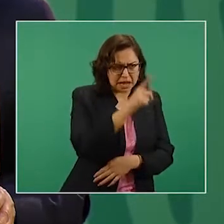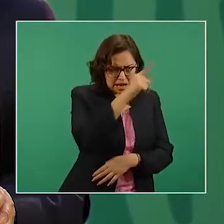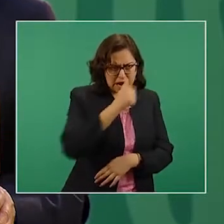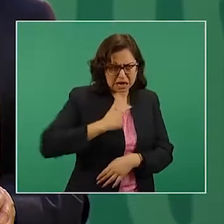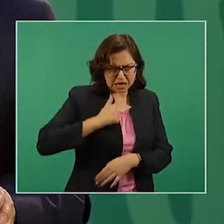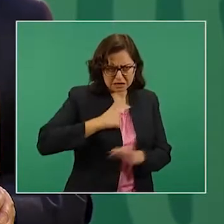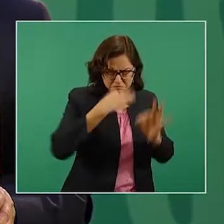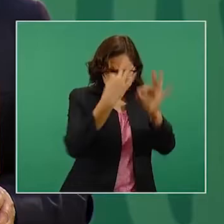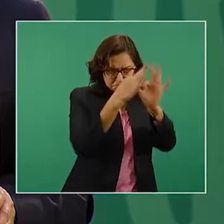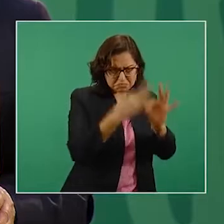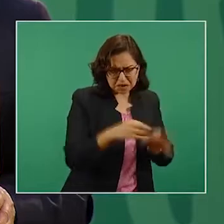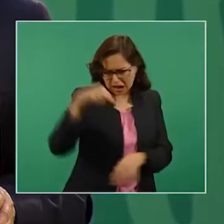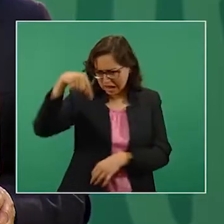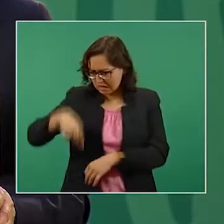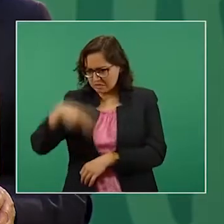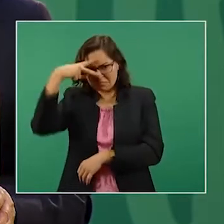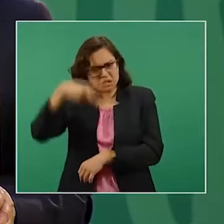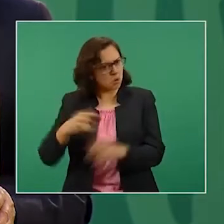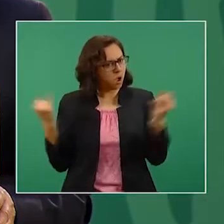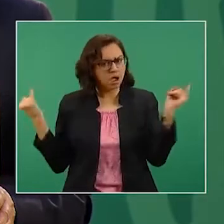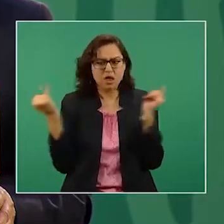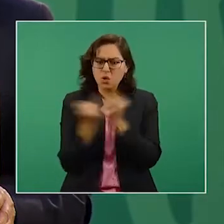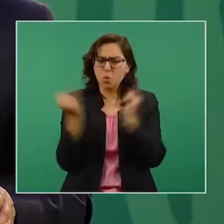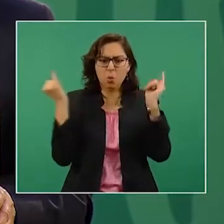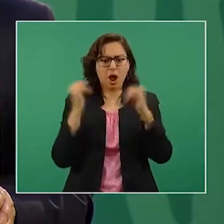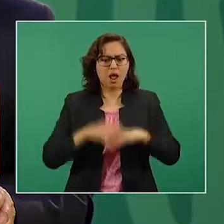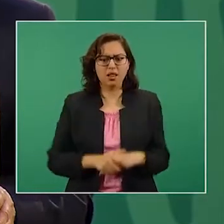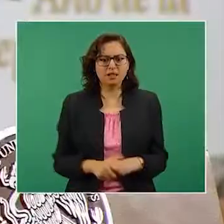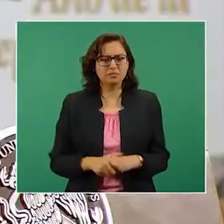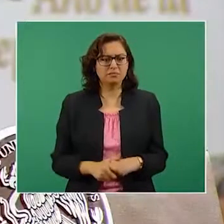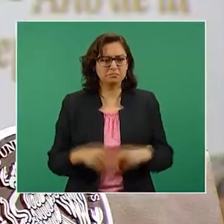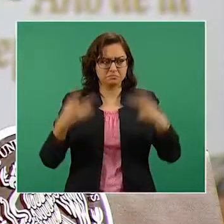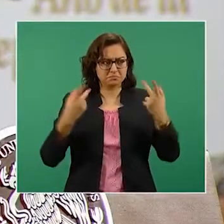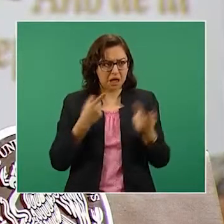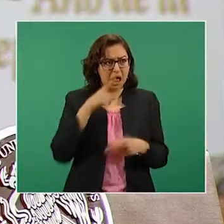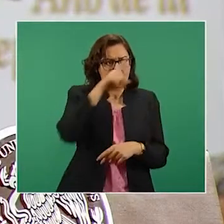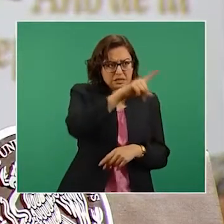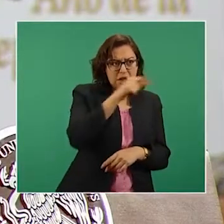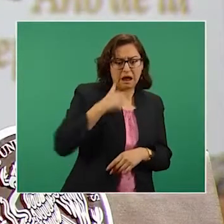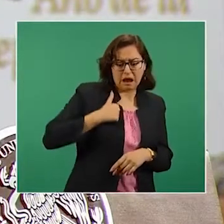pagan en Canadá, que traten bien a los trabajadores.